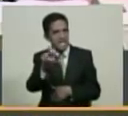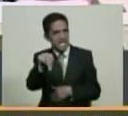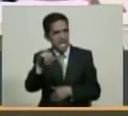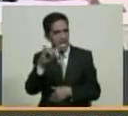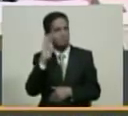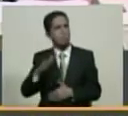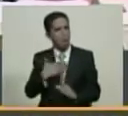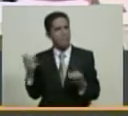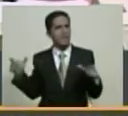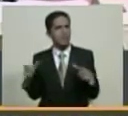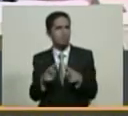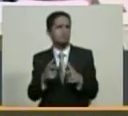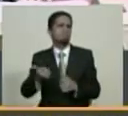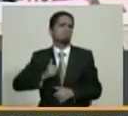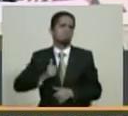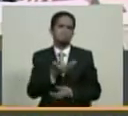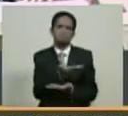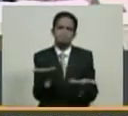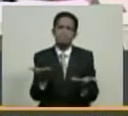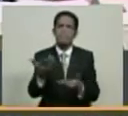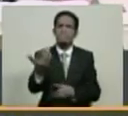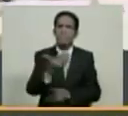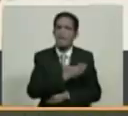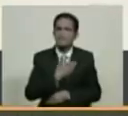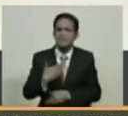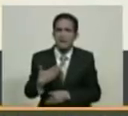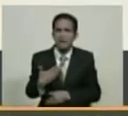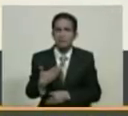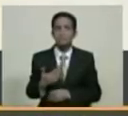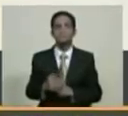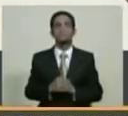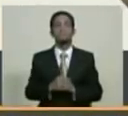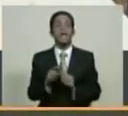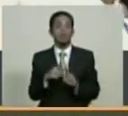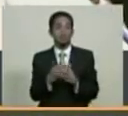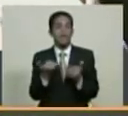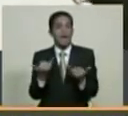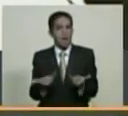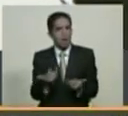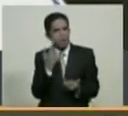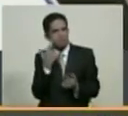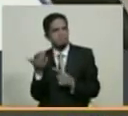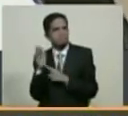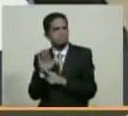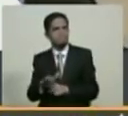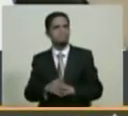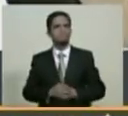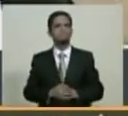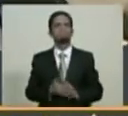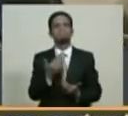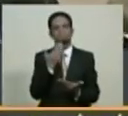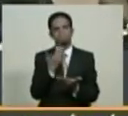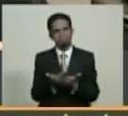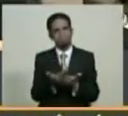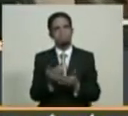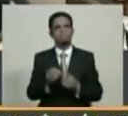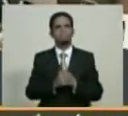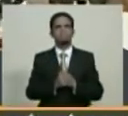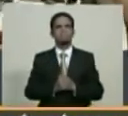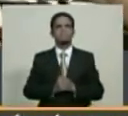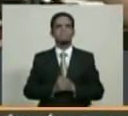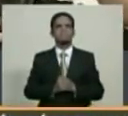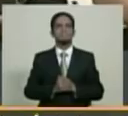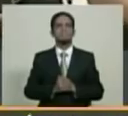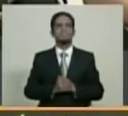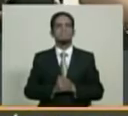reunirnos con el que desee. Y esto por ahora es lo que se tiene previsto, señor vicepresidente. Muchas gracias.